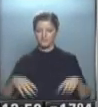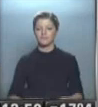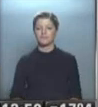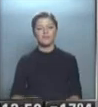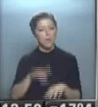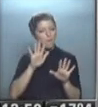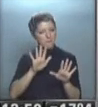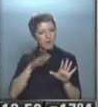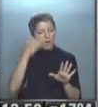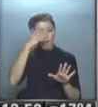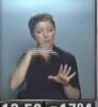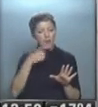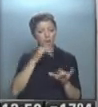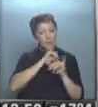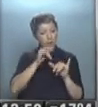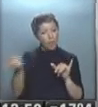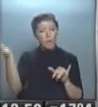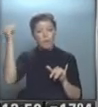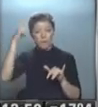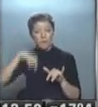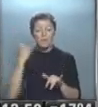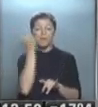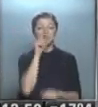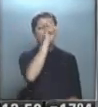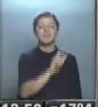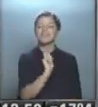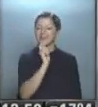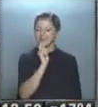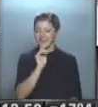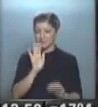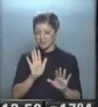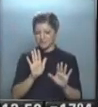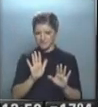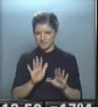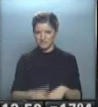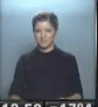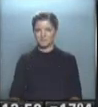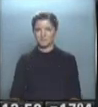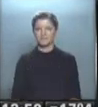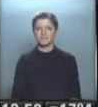4535-0709. No se vayan porque después de la pausa le contamos de quién se trata. Ya volvemos.